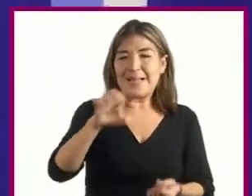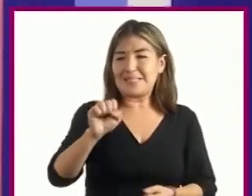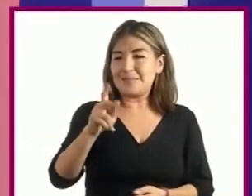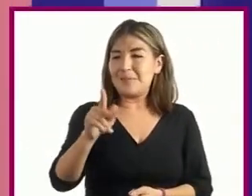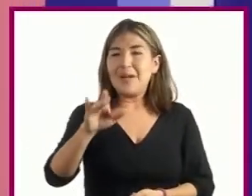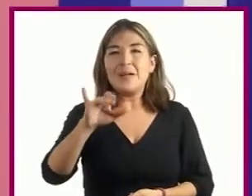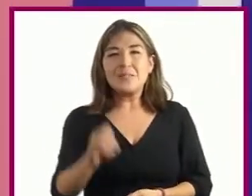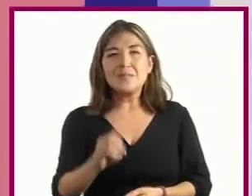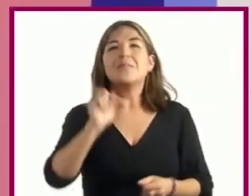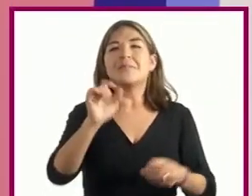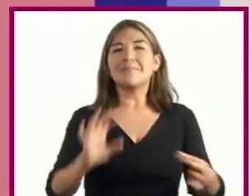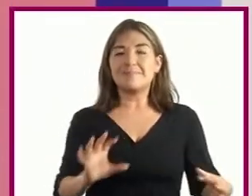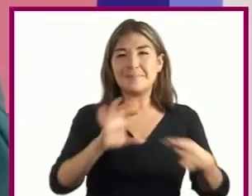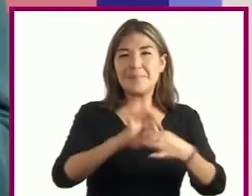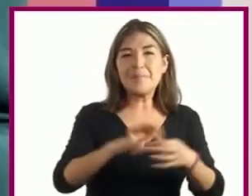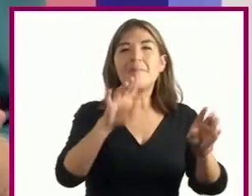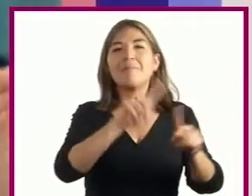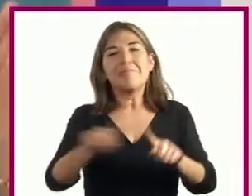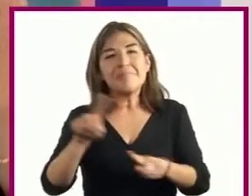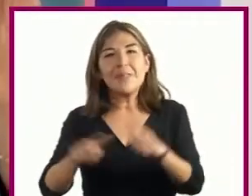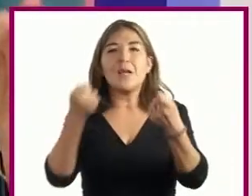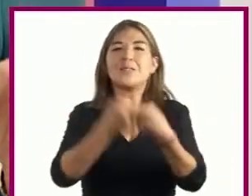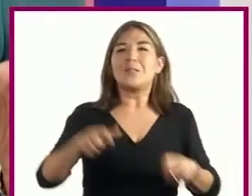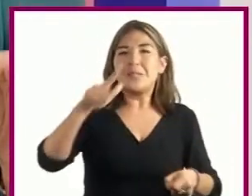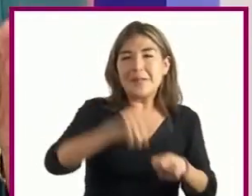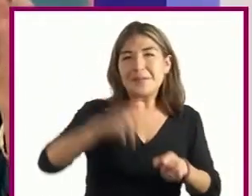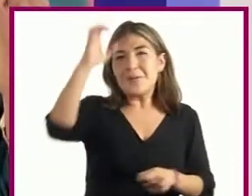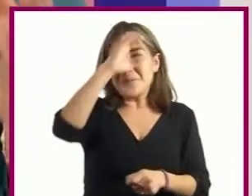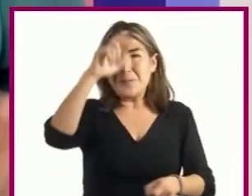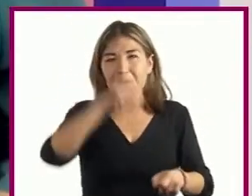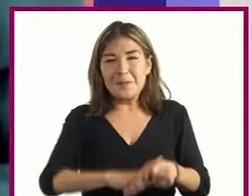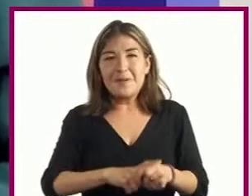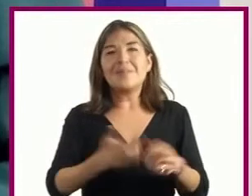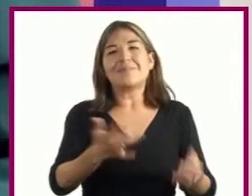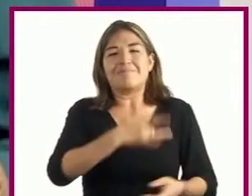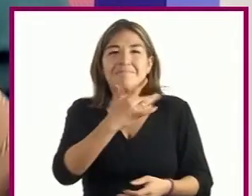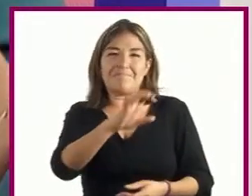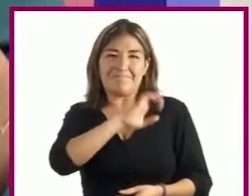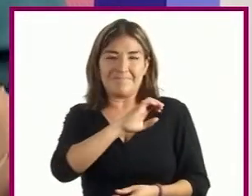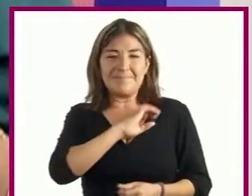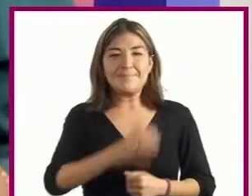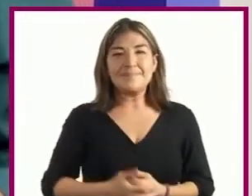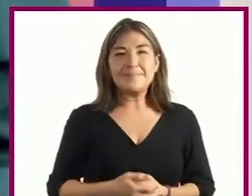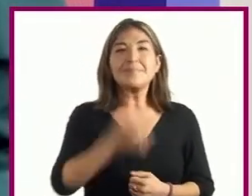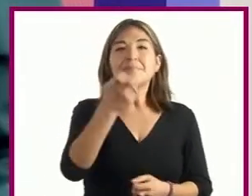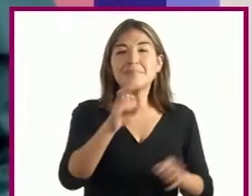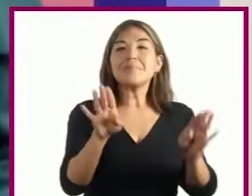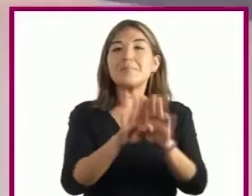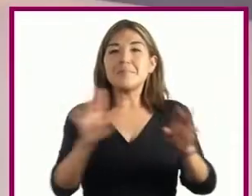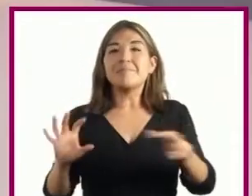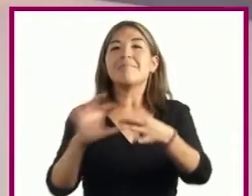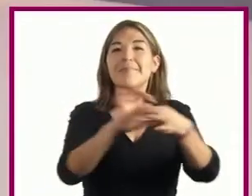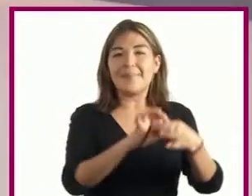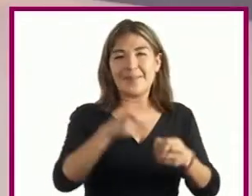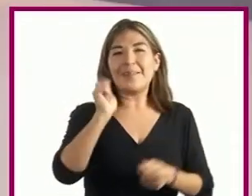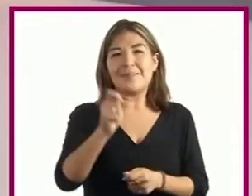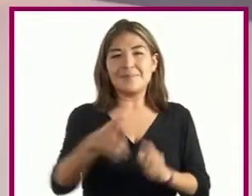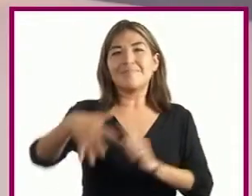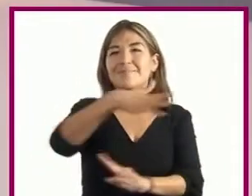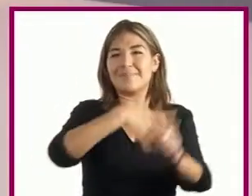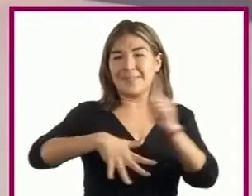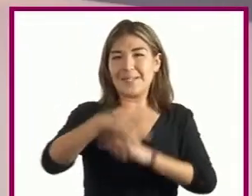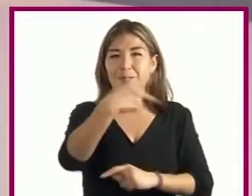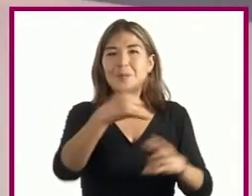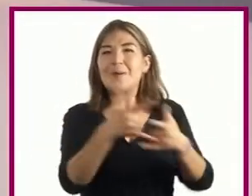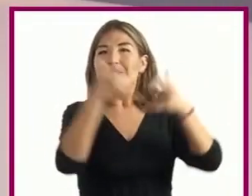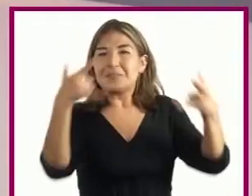cual se asocia a determinada situación social, cultural o afectiva, y está relacionado con el contexto histórico